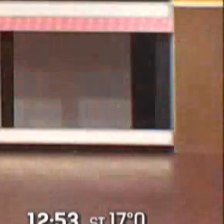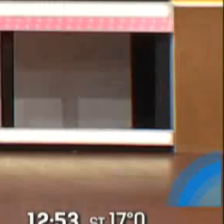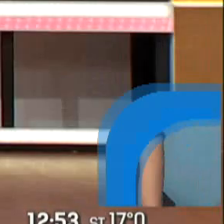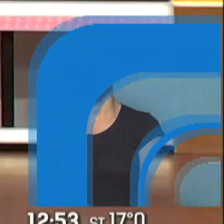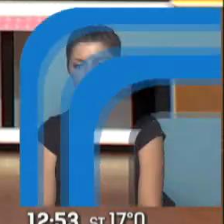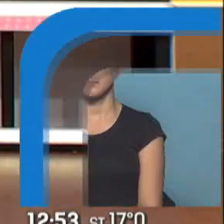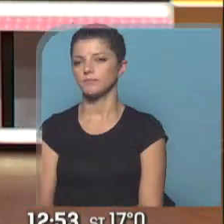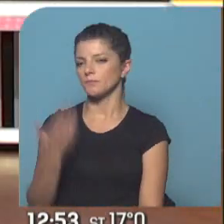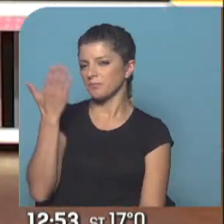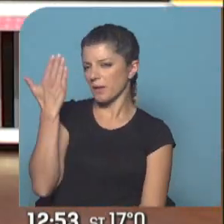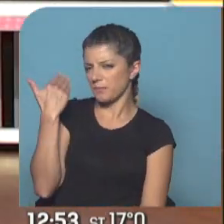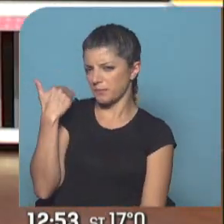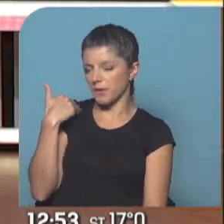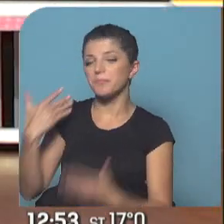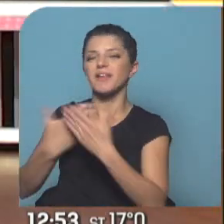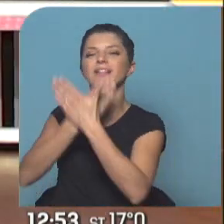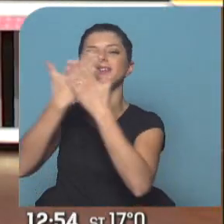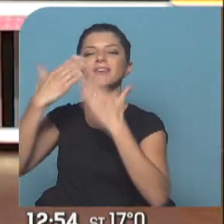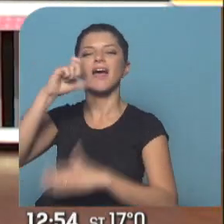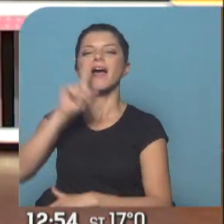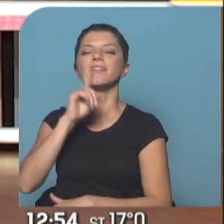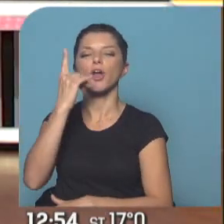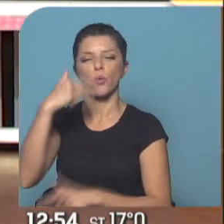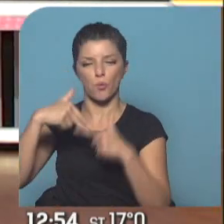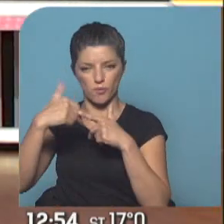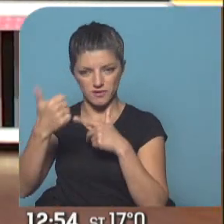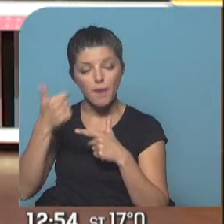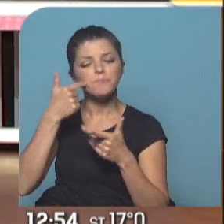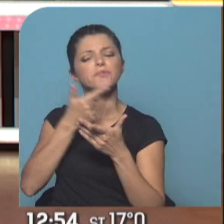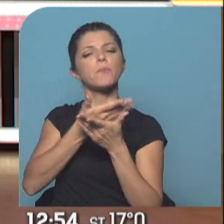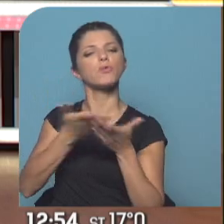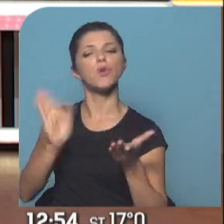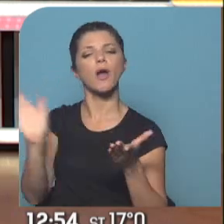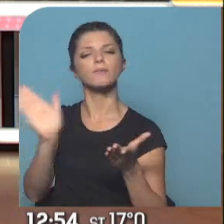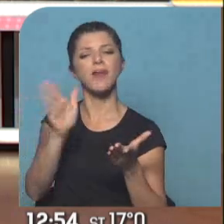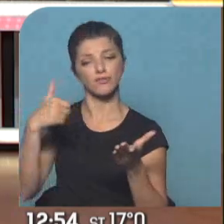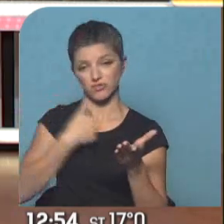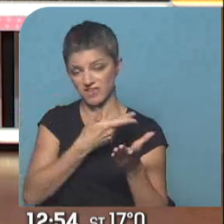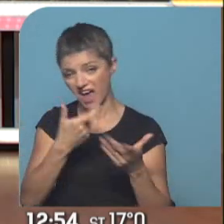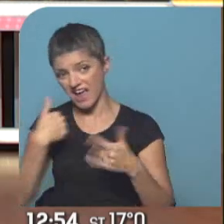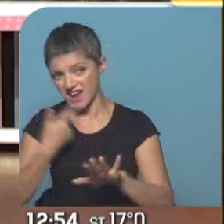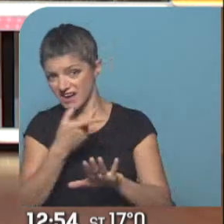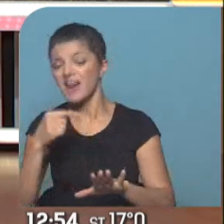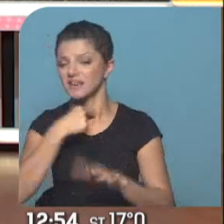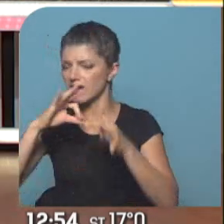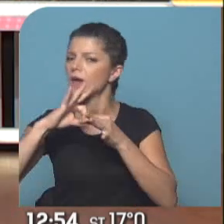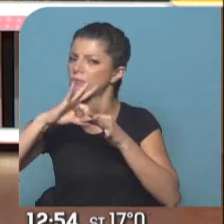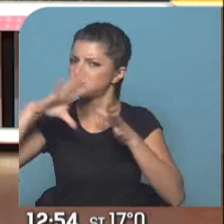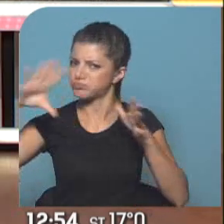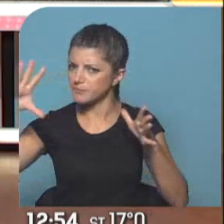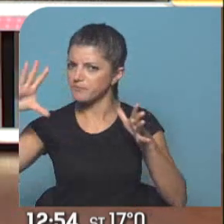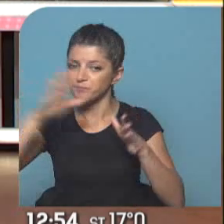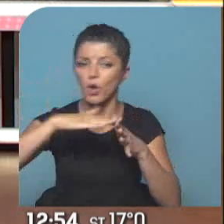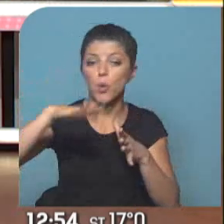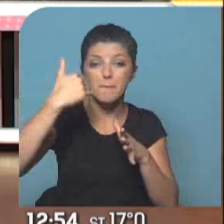La reciente celebración del Día de Cataluña volvió a mostrar el ánimo independentista de gran parte de la población de esa región, de las más ricas